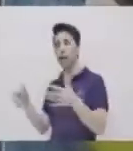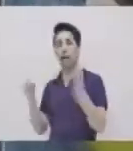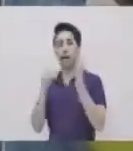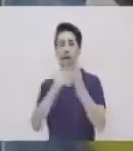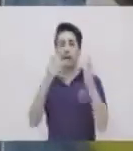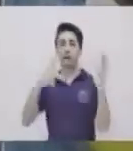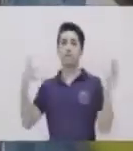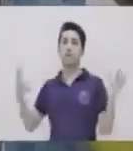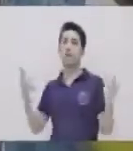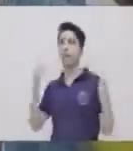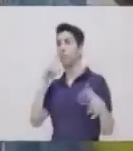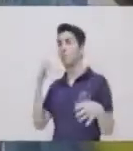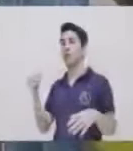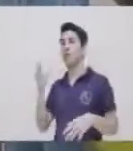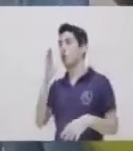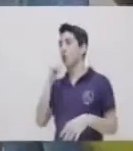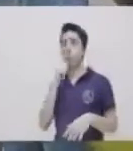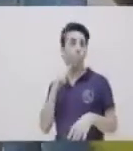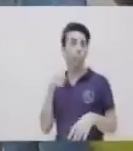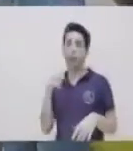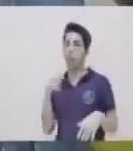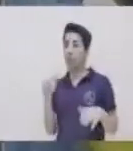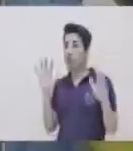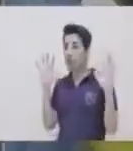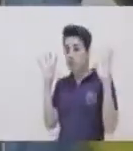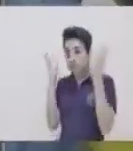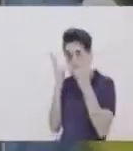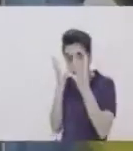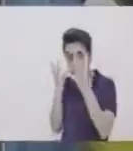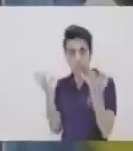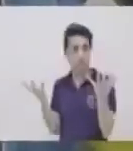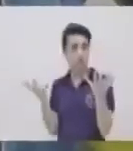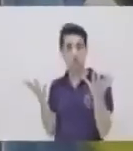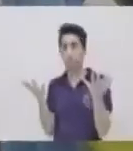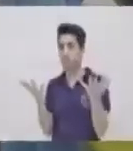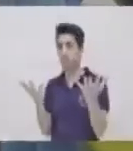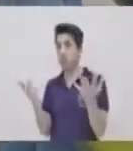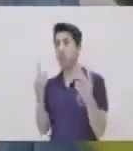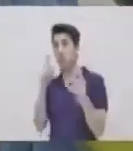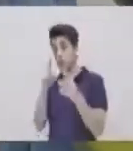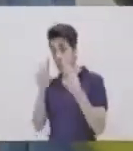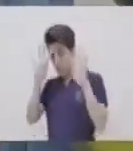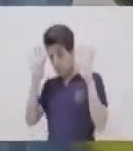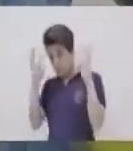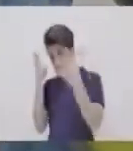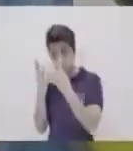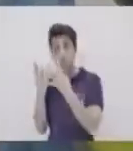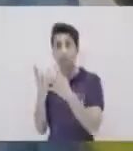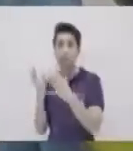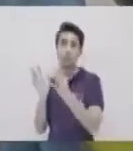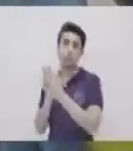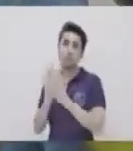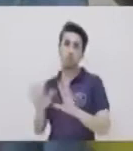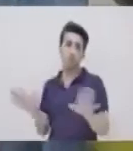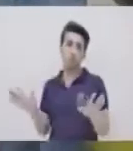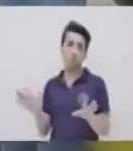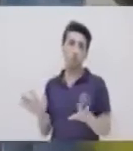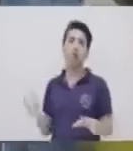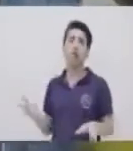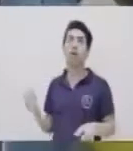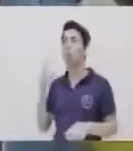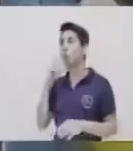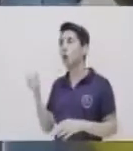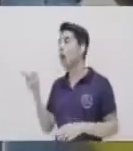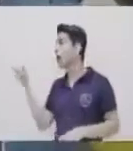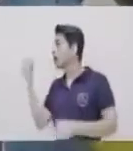no puede vivir en cautiverio, ¿verdad? Al estar en cautiverio inmediatamente está condenada a morir. Pero no es porque ella quiera, sino